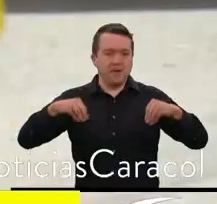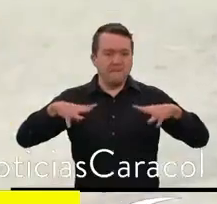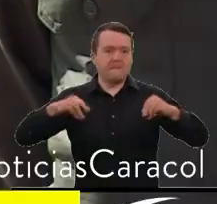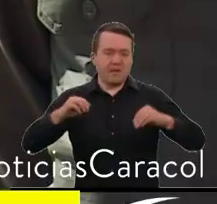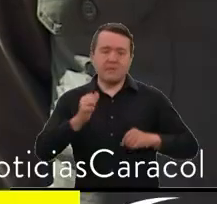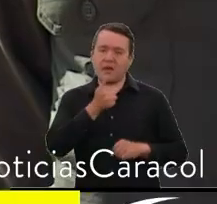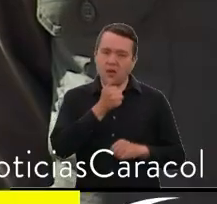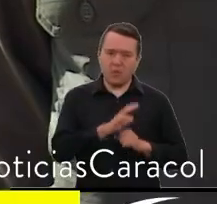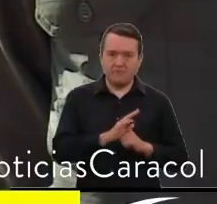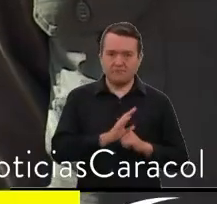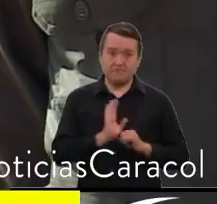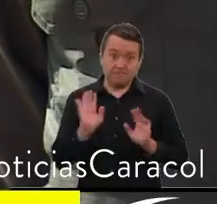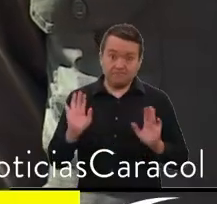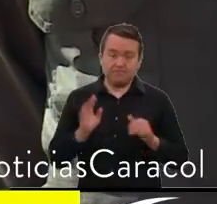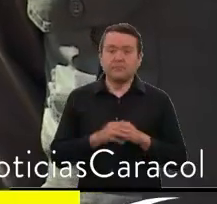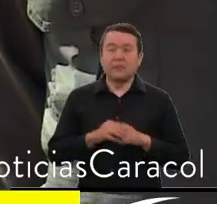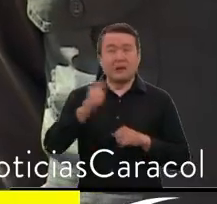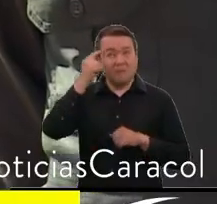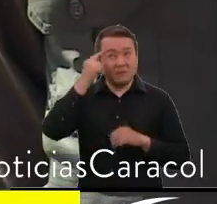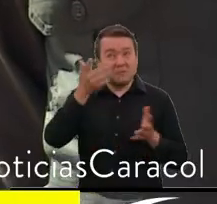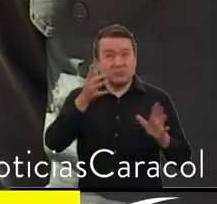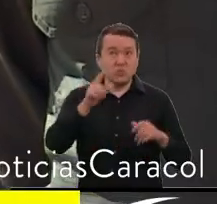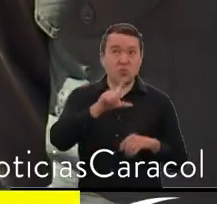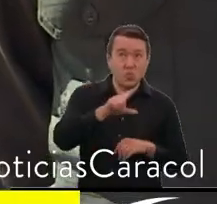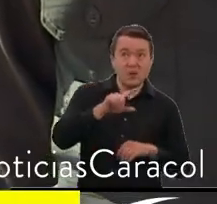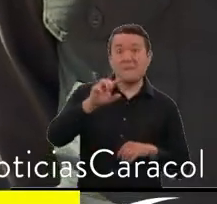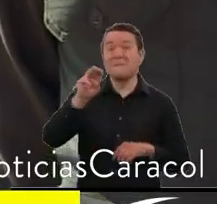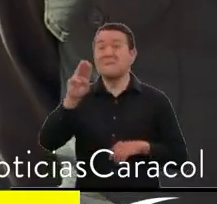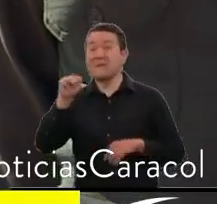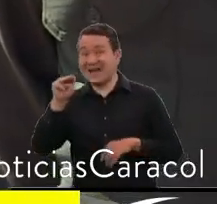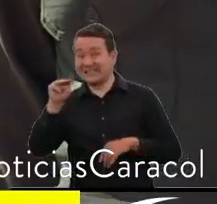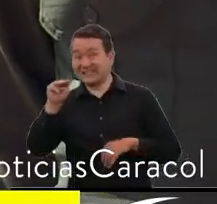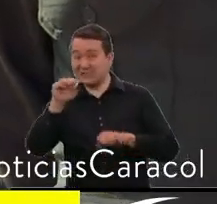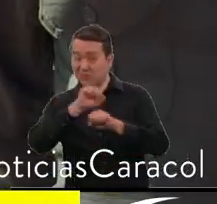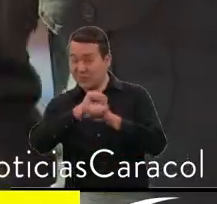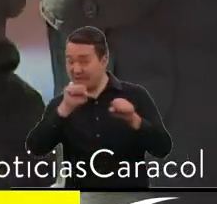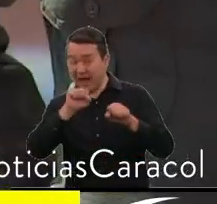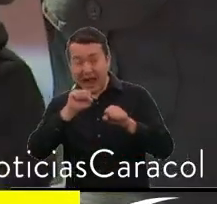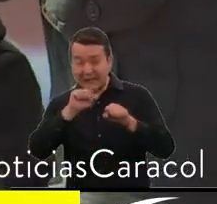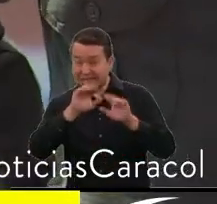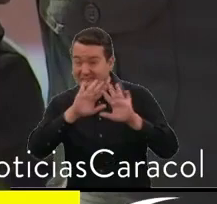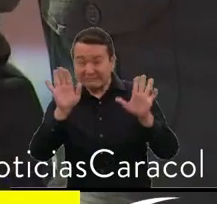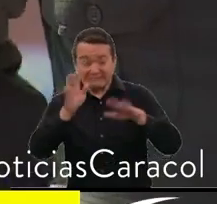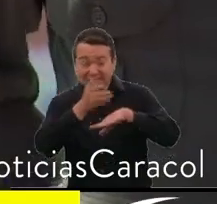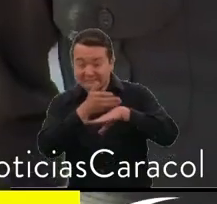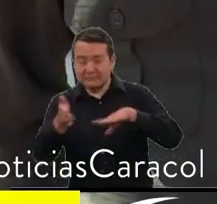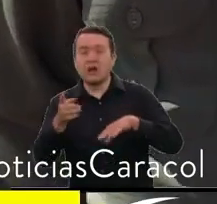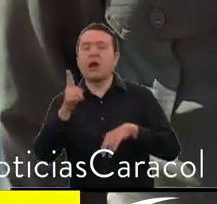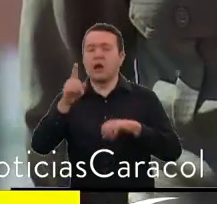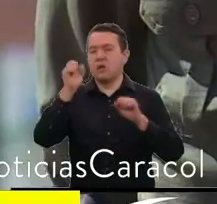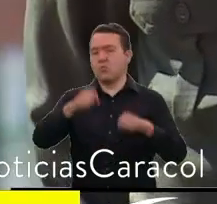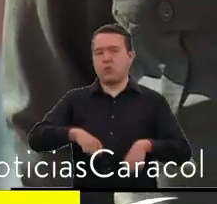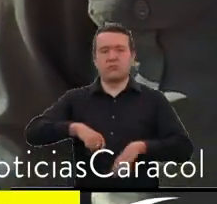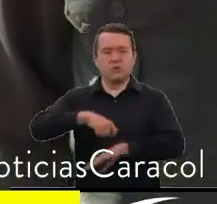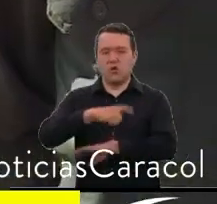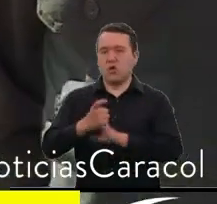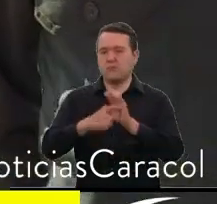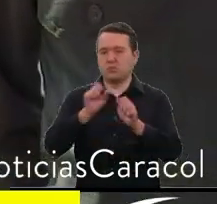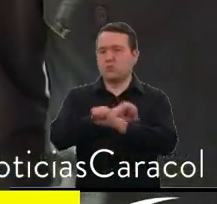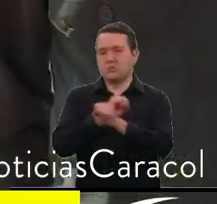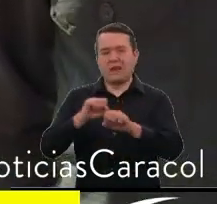tardar el martes en horas de la mañana hayamos superado completamente la contingencia y vuelva a haber